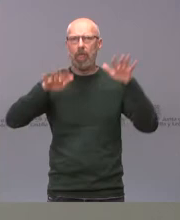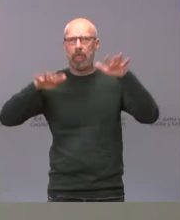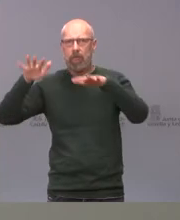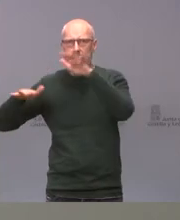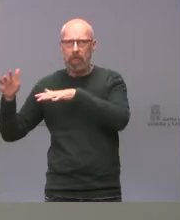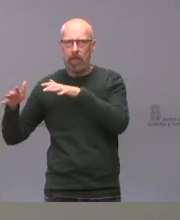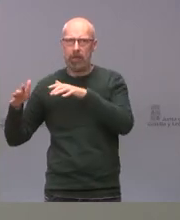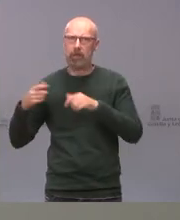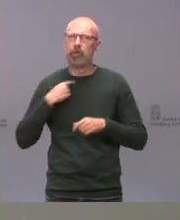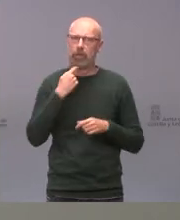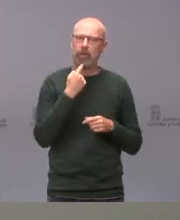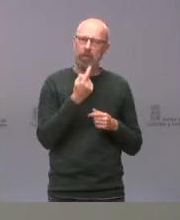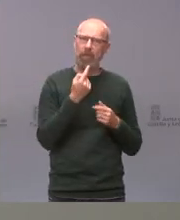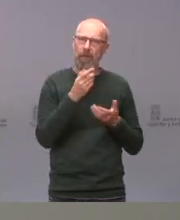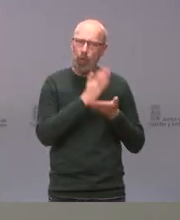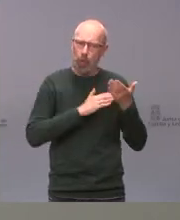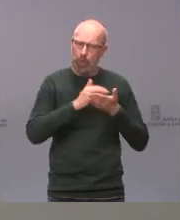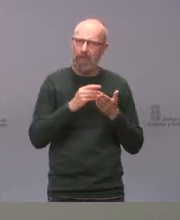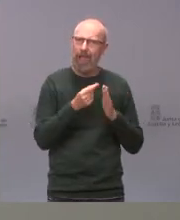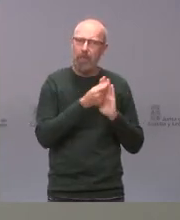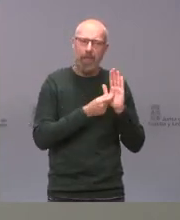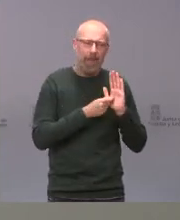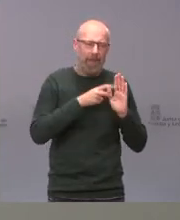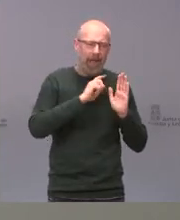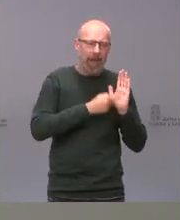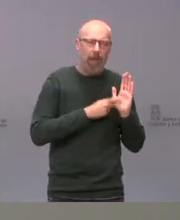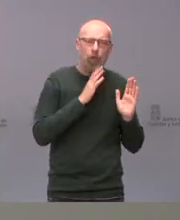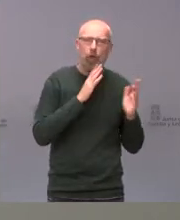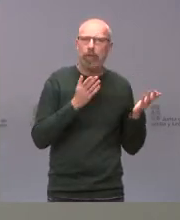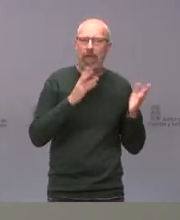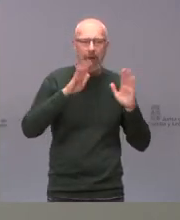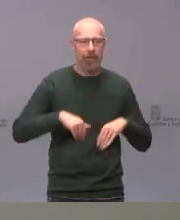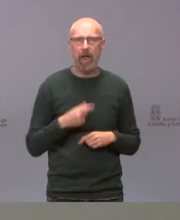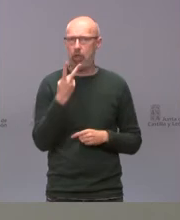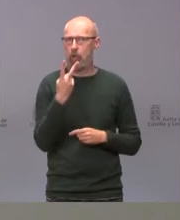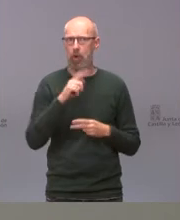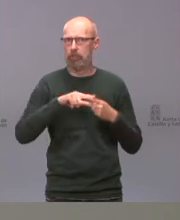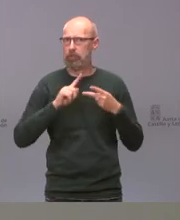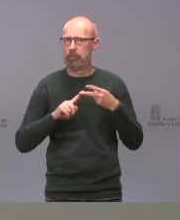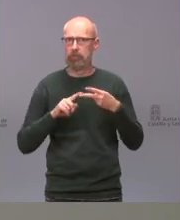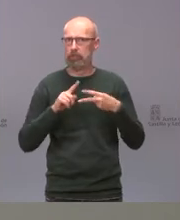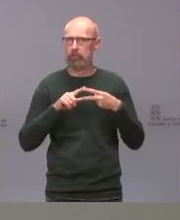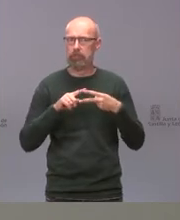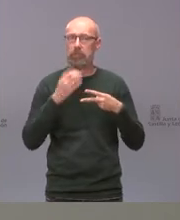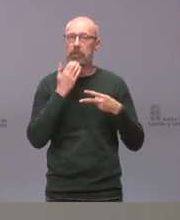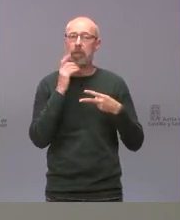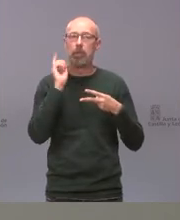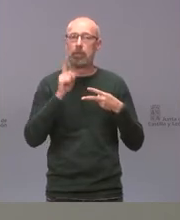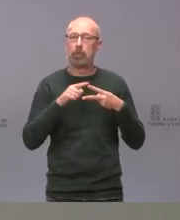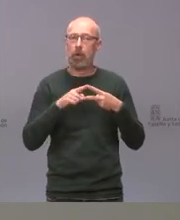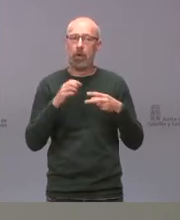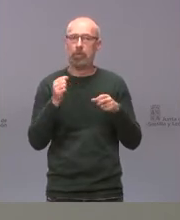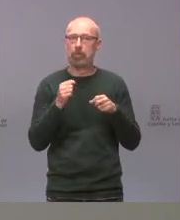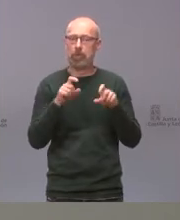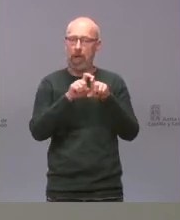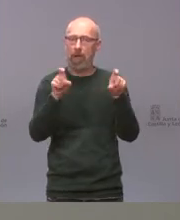las comunidades autónomas, este arsenal de medidas se reducen a dos, que es suspensión de la actividad, sobre todo la actividad no